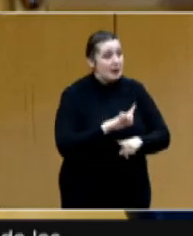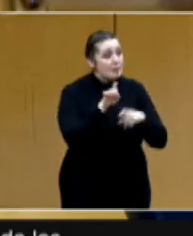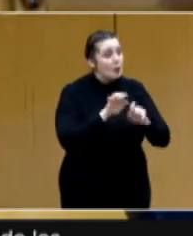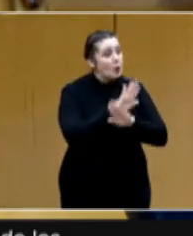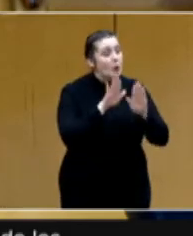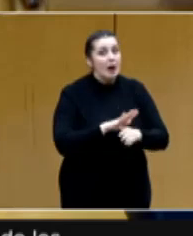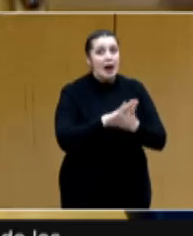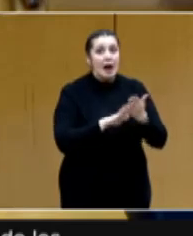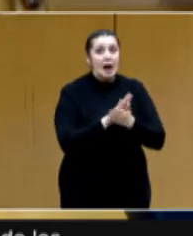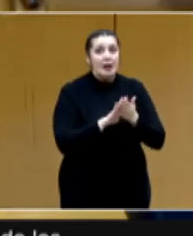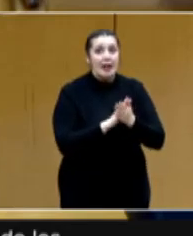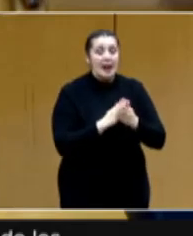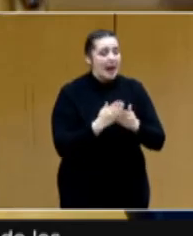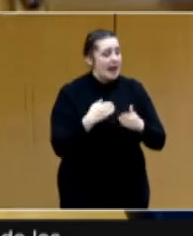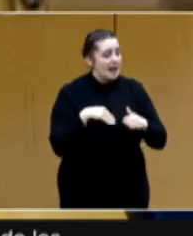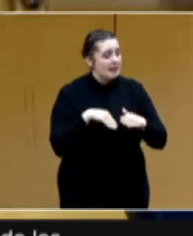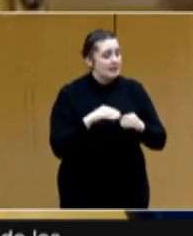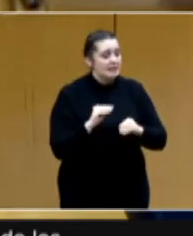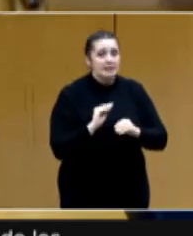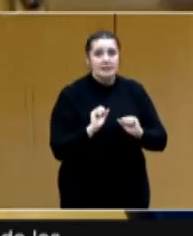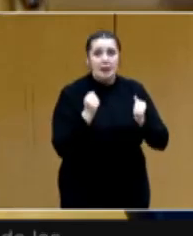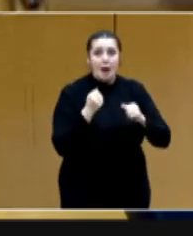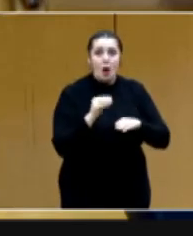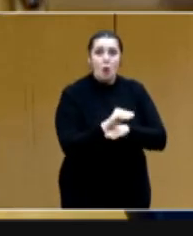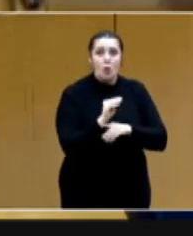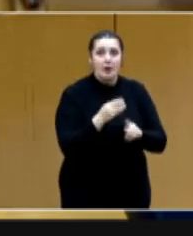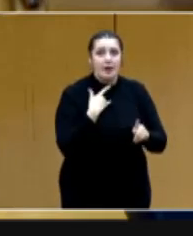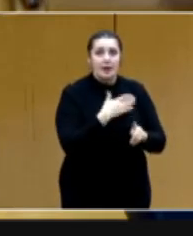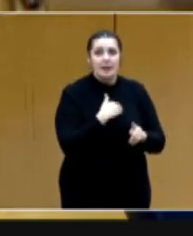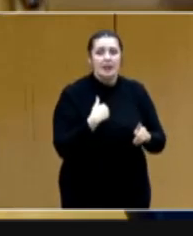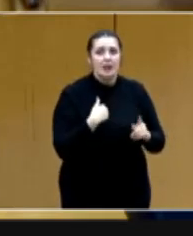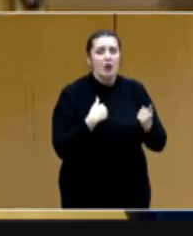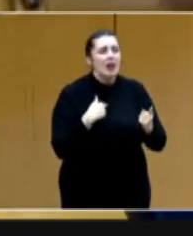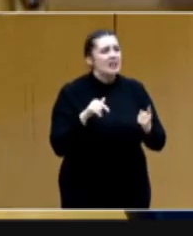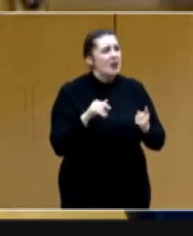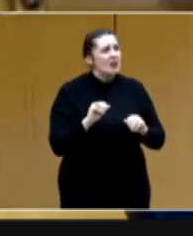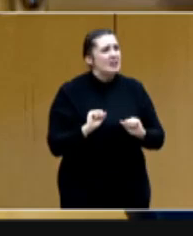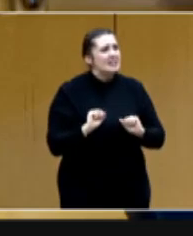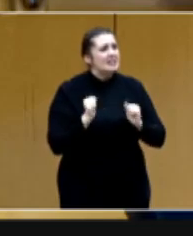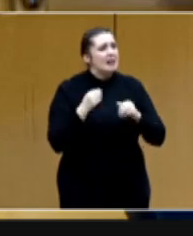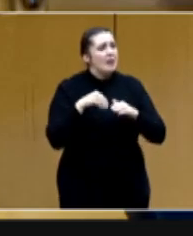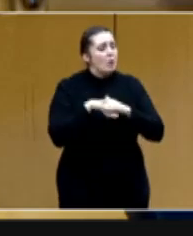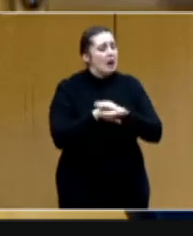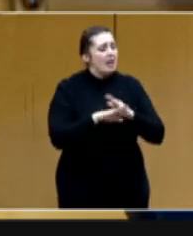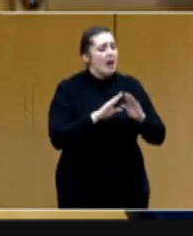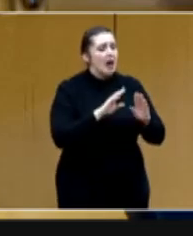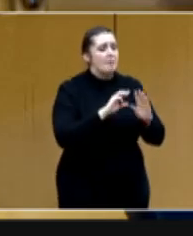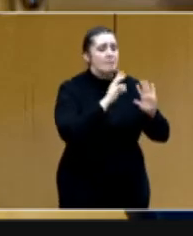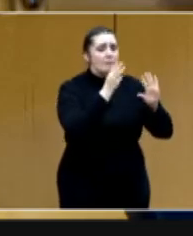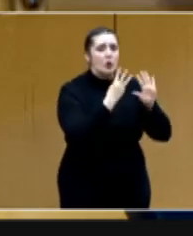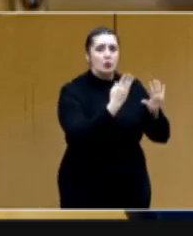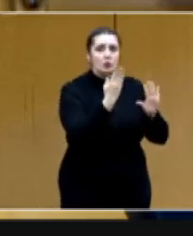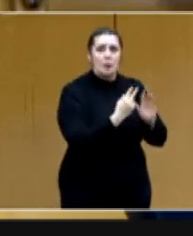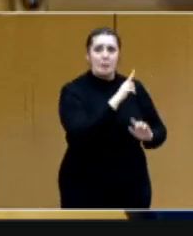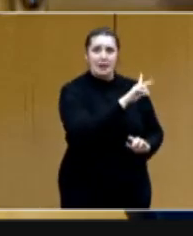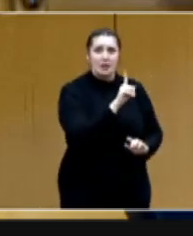y simplemente diré un titular el tema de la salvaguardas ha quedado en la ley 8/21 un poco no diríamos es